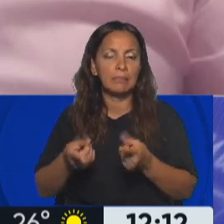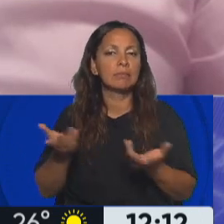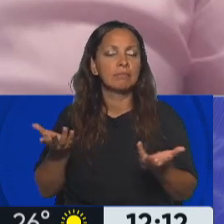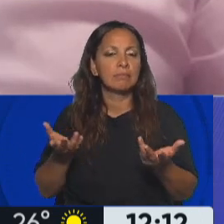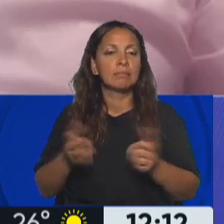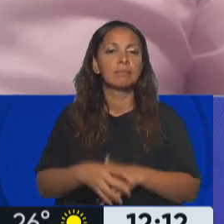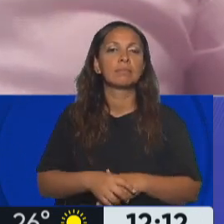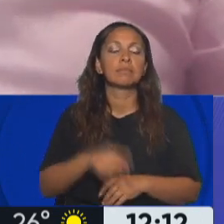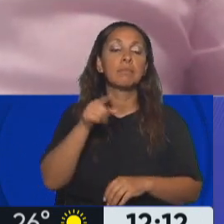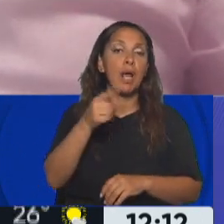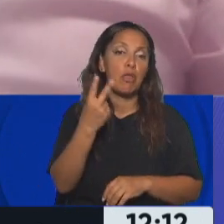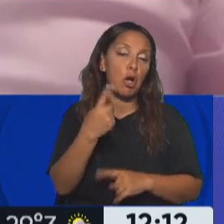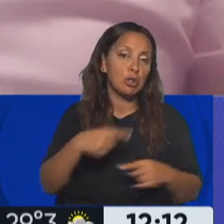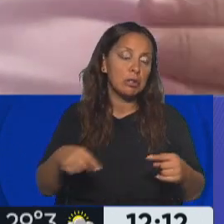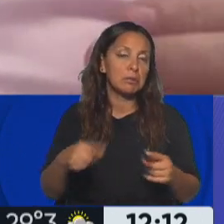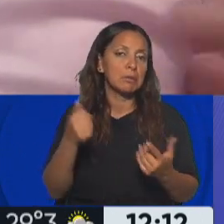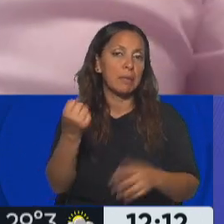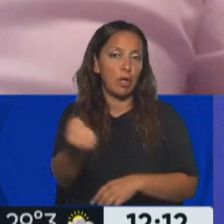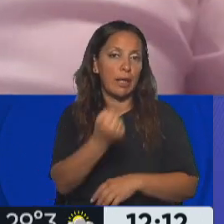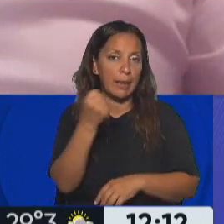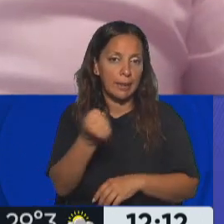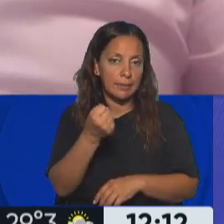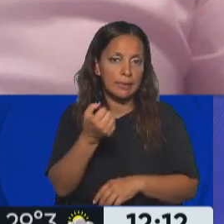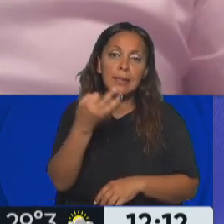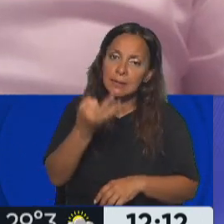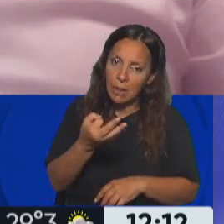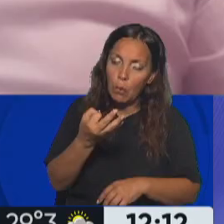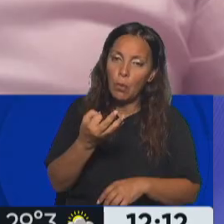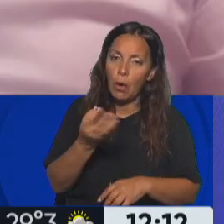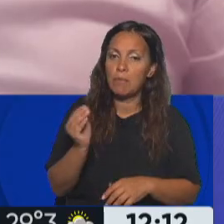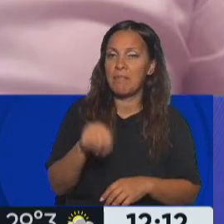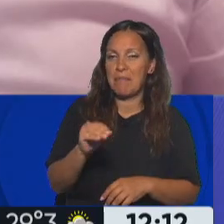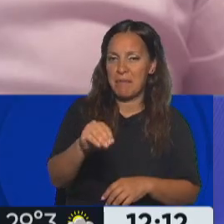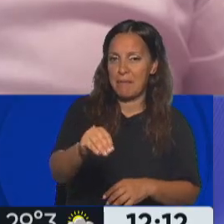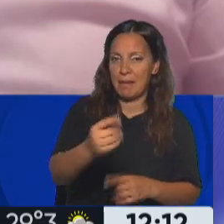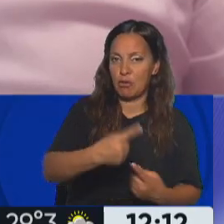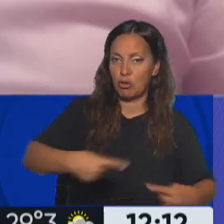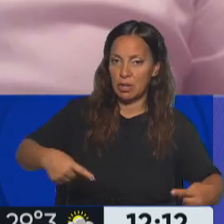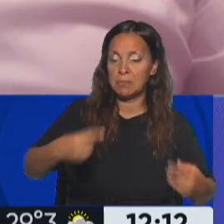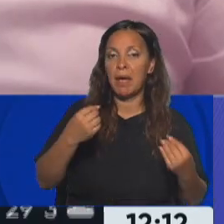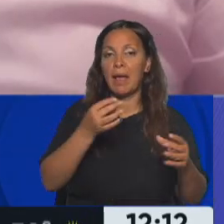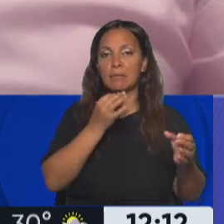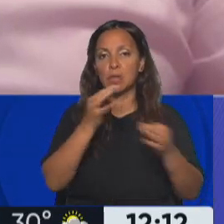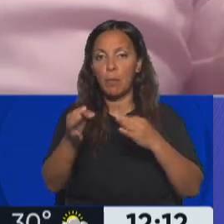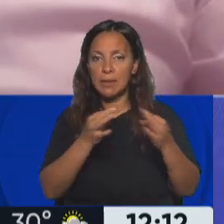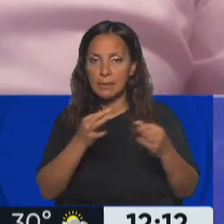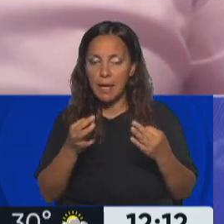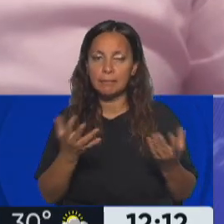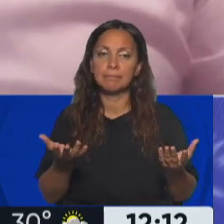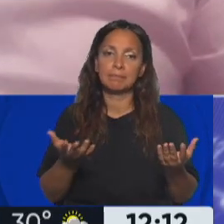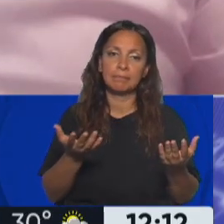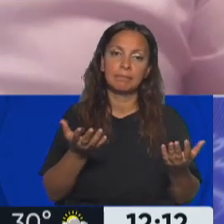muy importante. Seguramente tenemos muchas más cosas para conversar y para